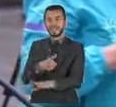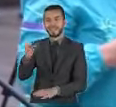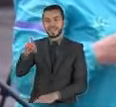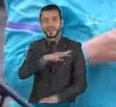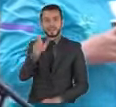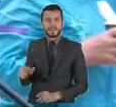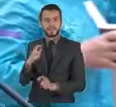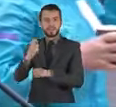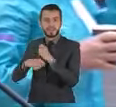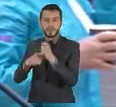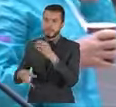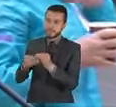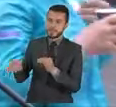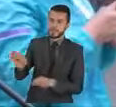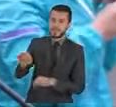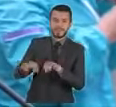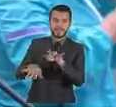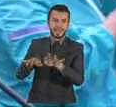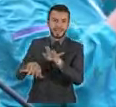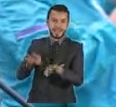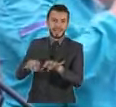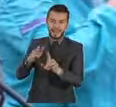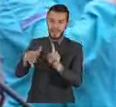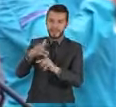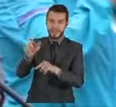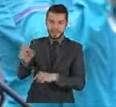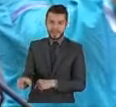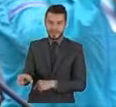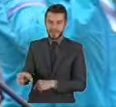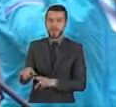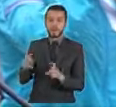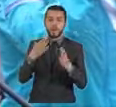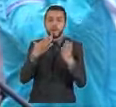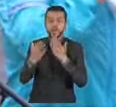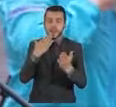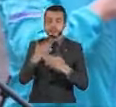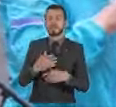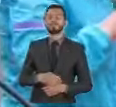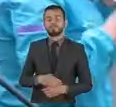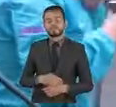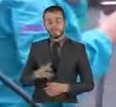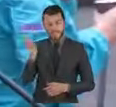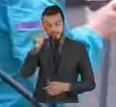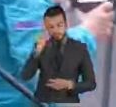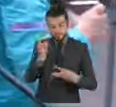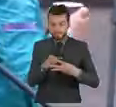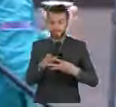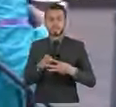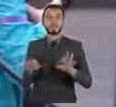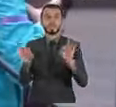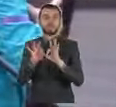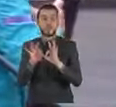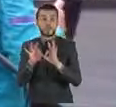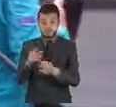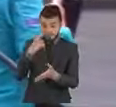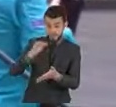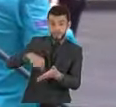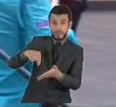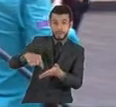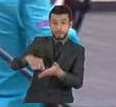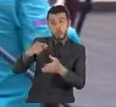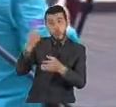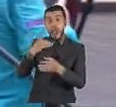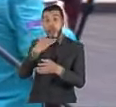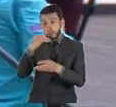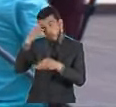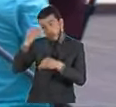que también nos presentó la secretaria en la construcción de confianza. Que esta firma sea la representación de que no siempre tenemos que pensar igual,